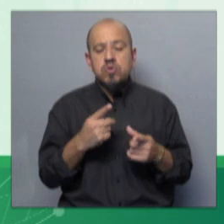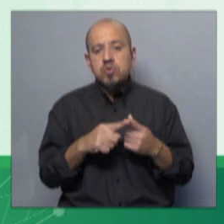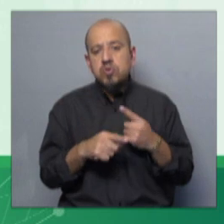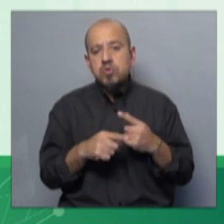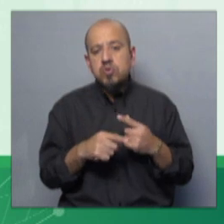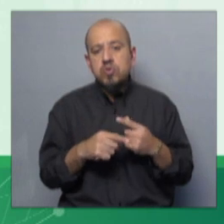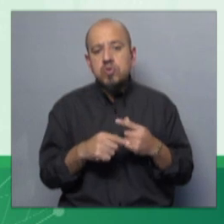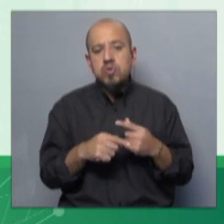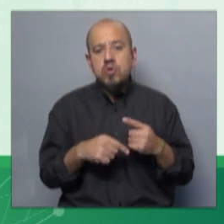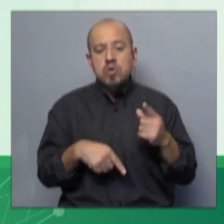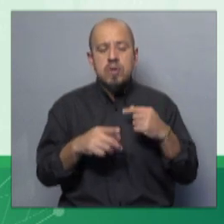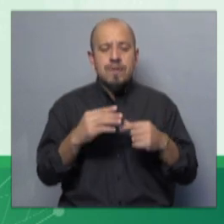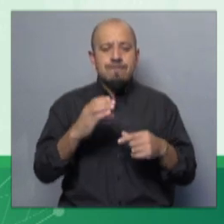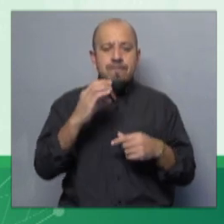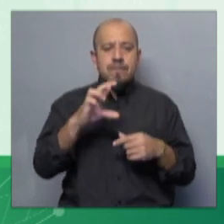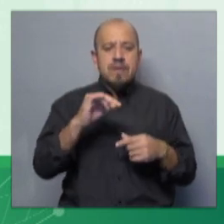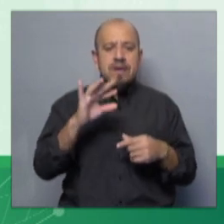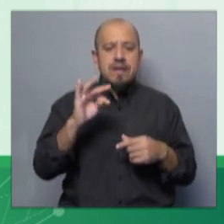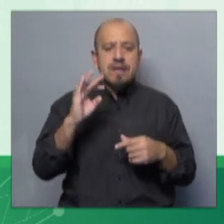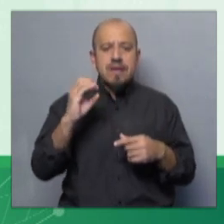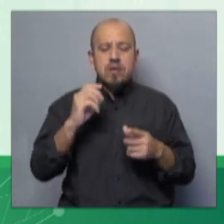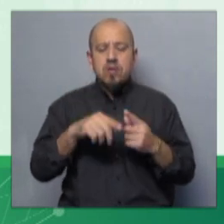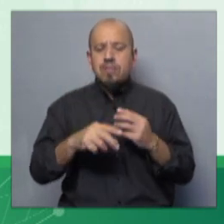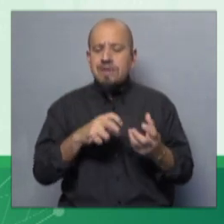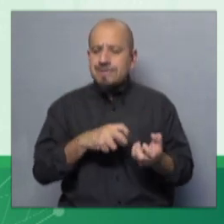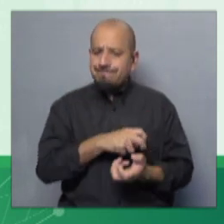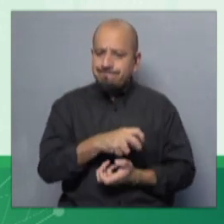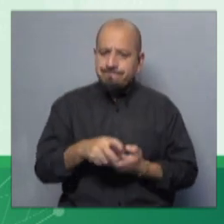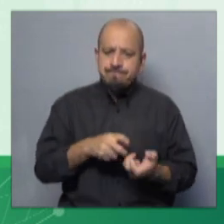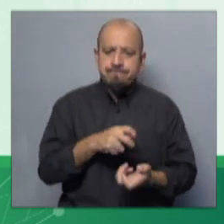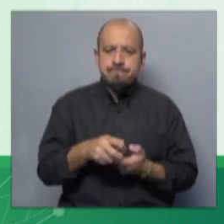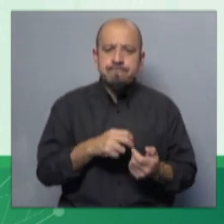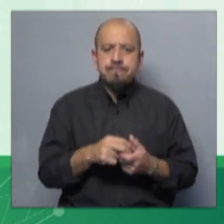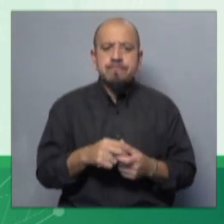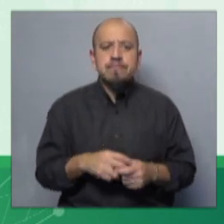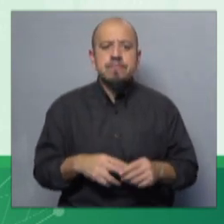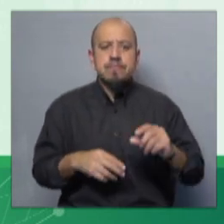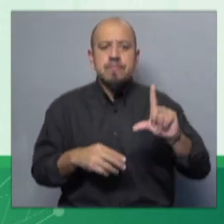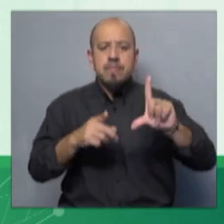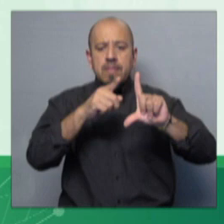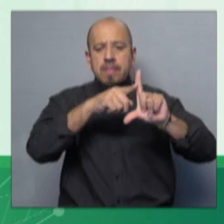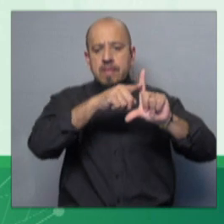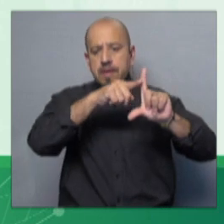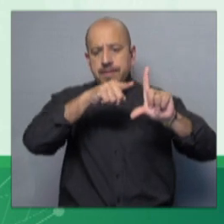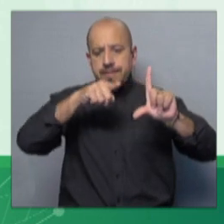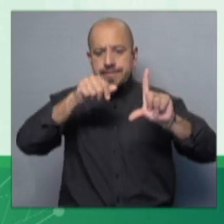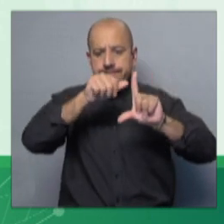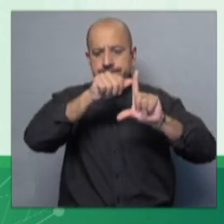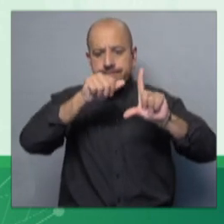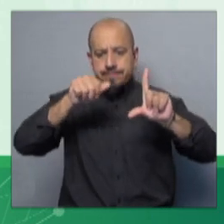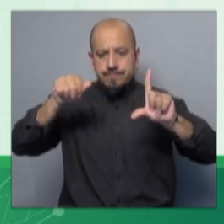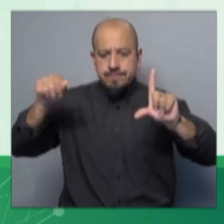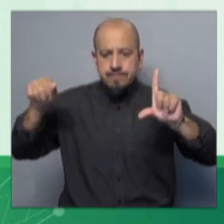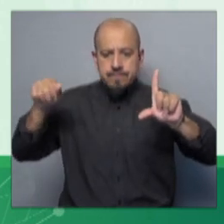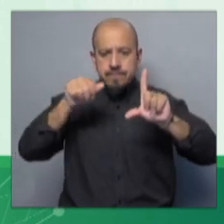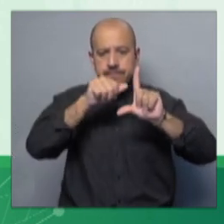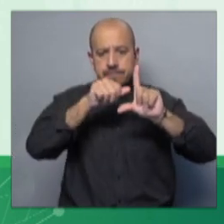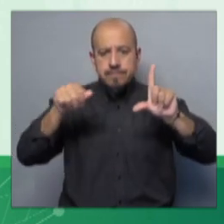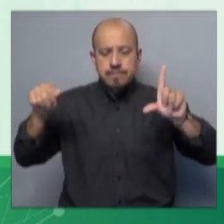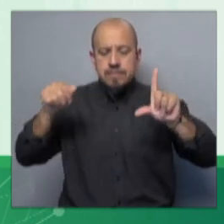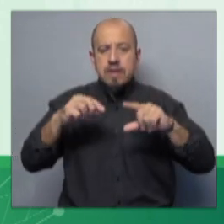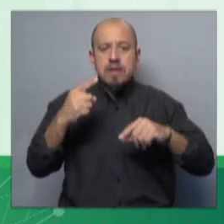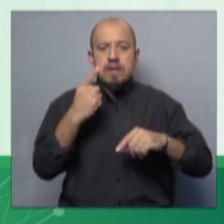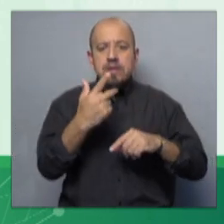lado y el hacinamiento crítico por otro y estamos en este momento superando el hacinamiento crítico como decíamos hay un problema de densidad del